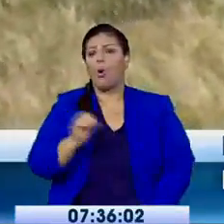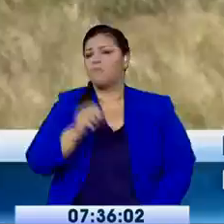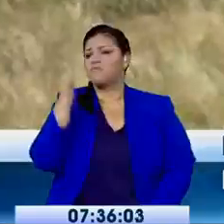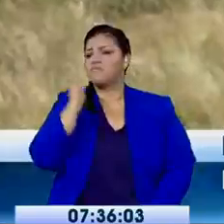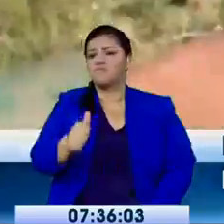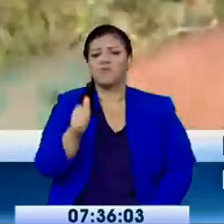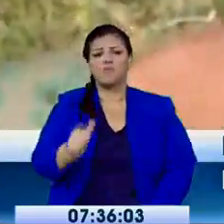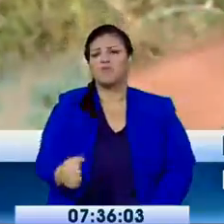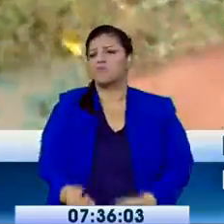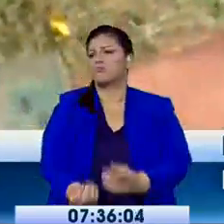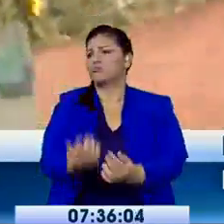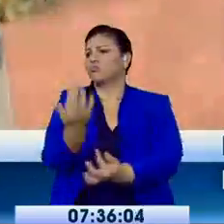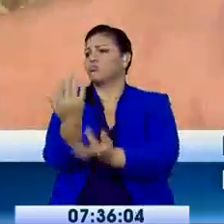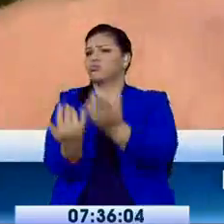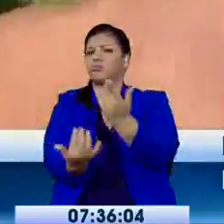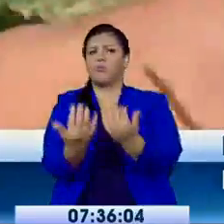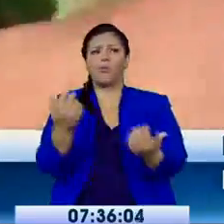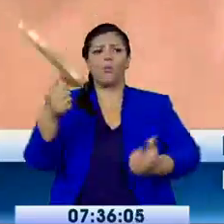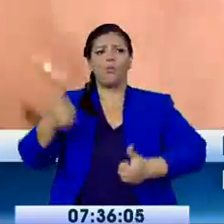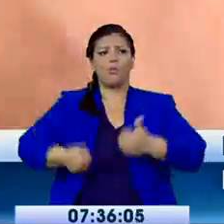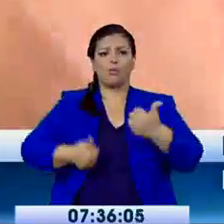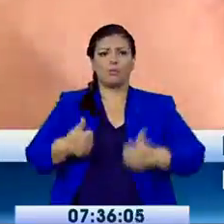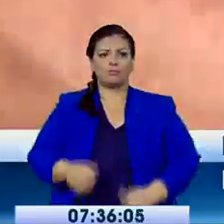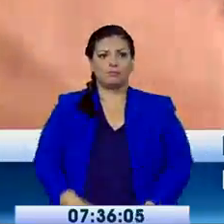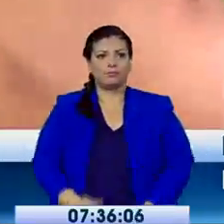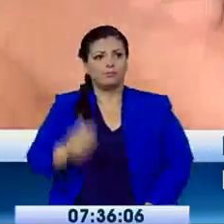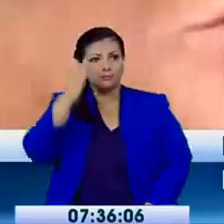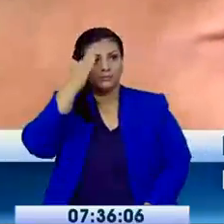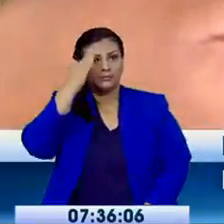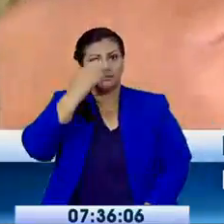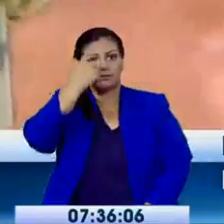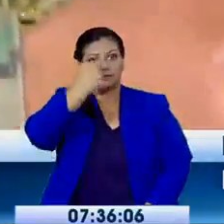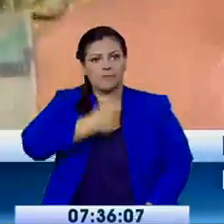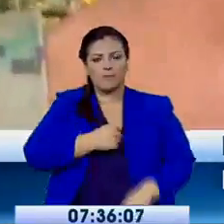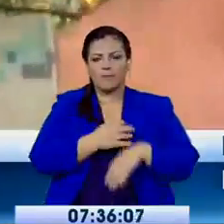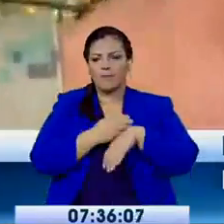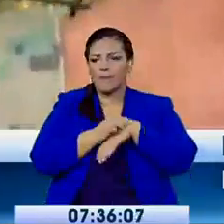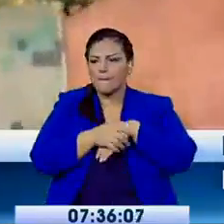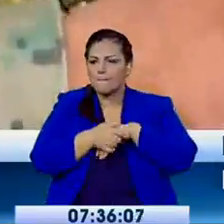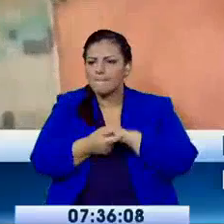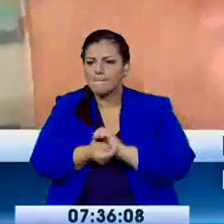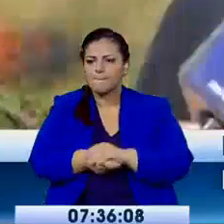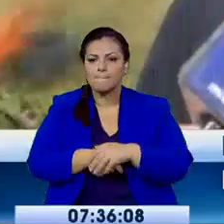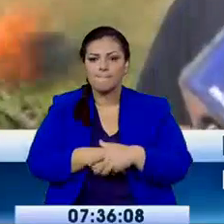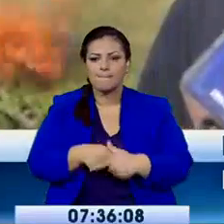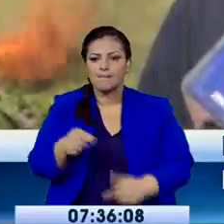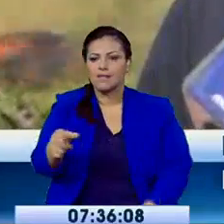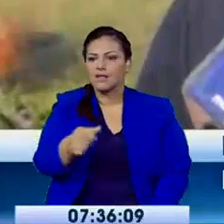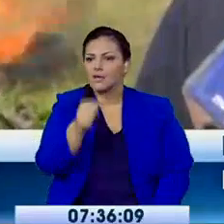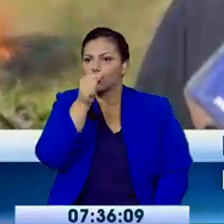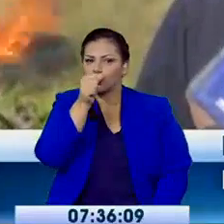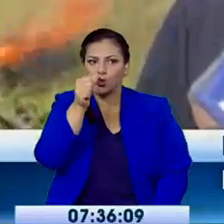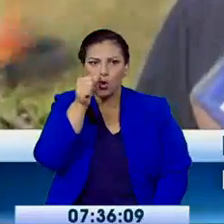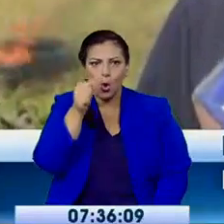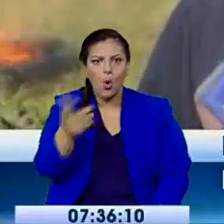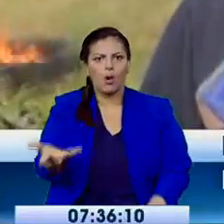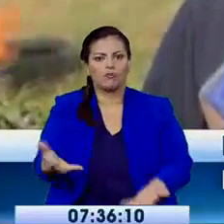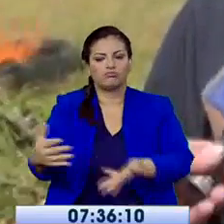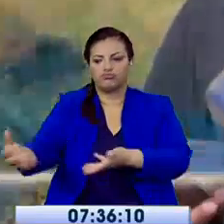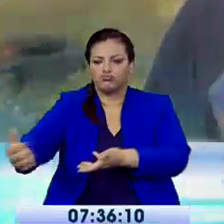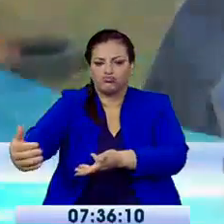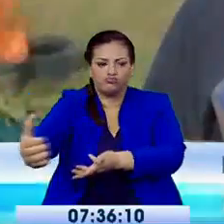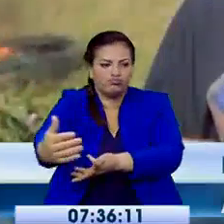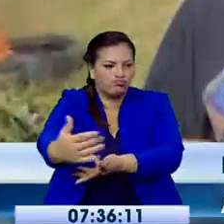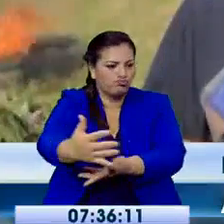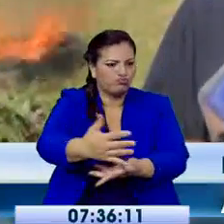terrenos tomando en cuenta que esta planta si cayera en manos inescrupulosas causaría mucho daño estamos en esas investigaciones para